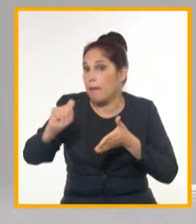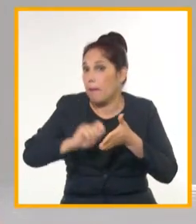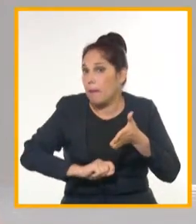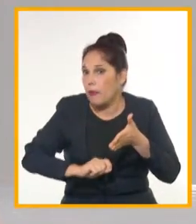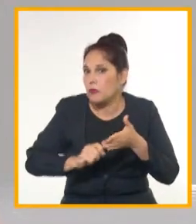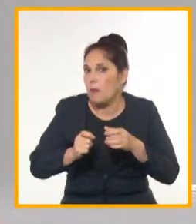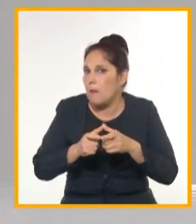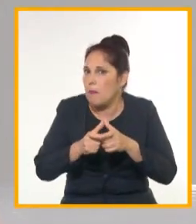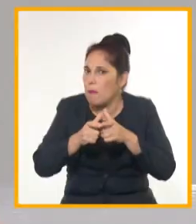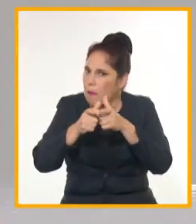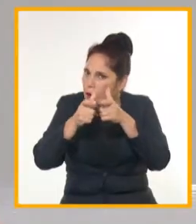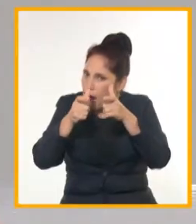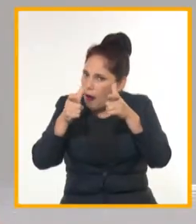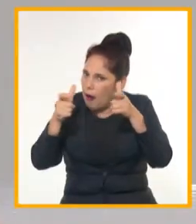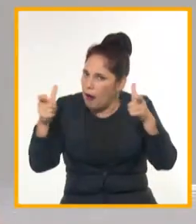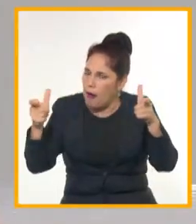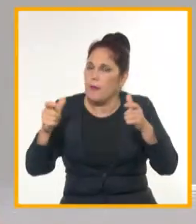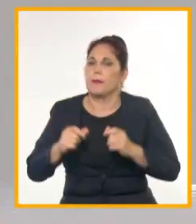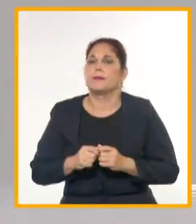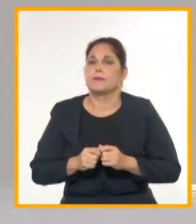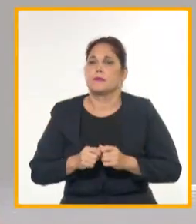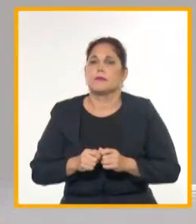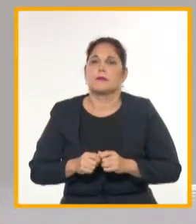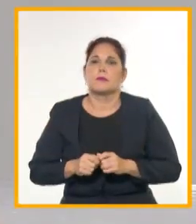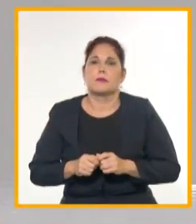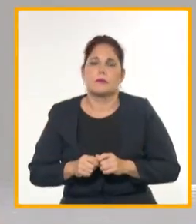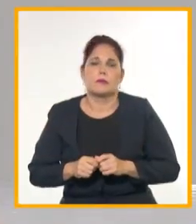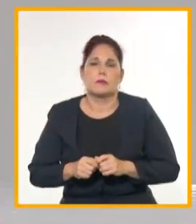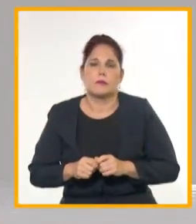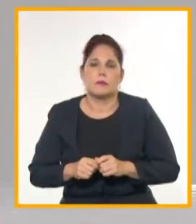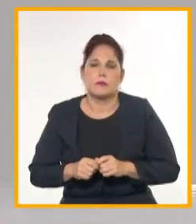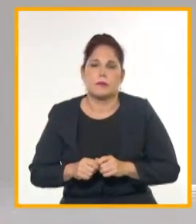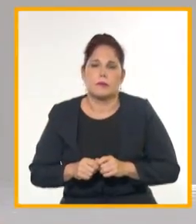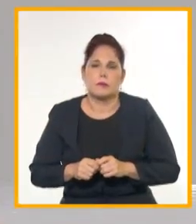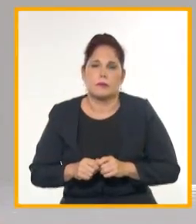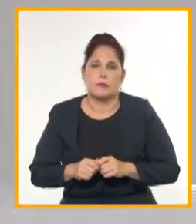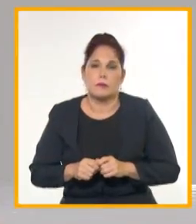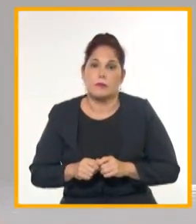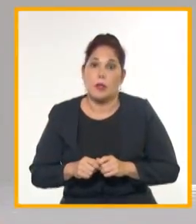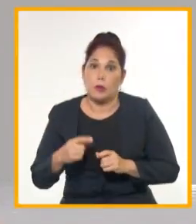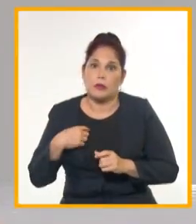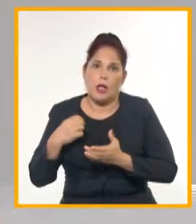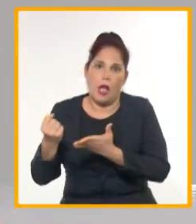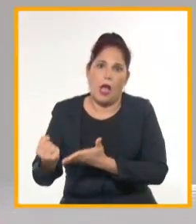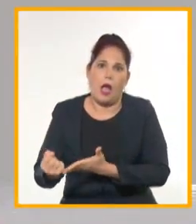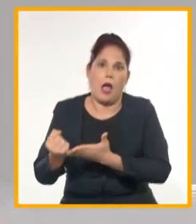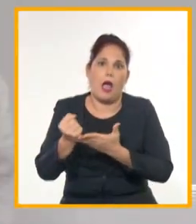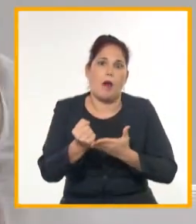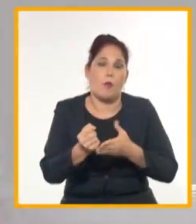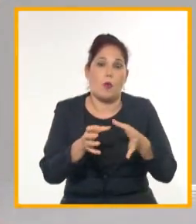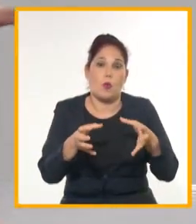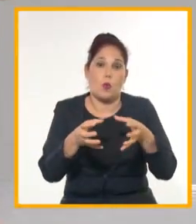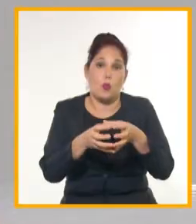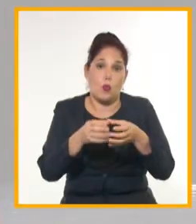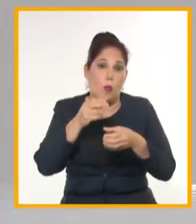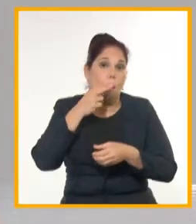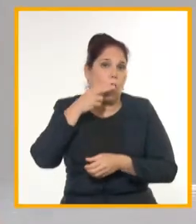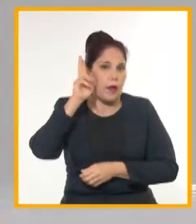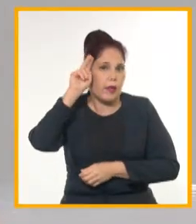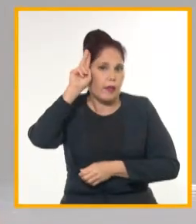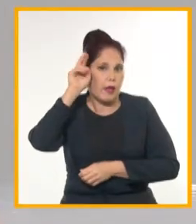ampliando espectro como sí lo ha ampliado Revolución Ciudadana al contar ahora con el apoyo explícito del movimiento indígena. Estoy